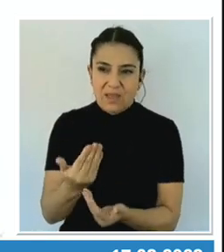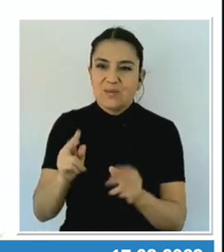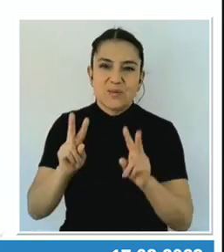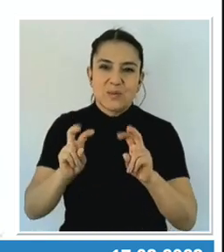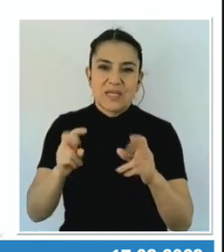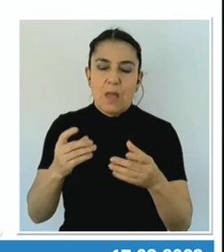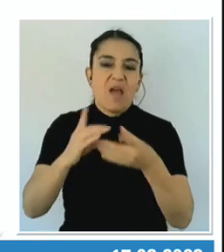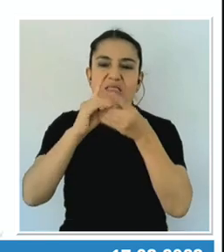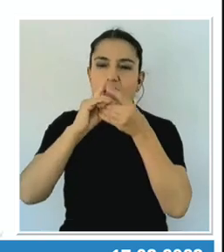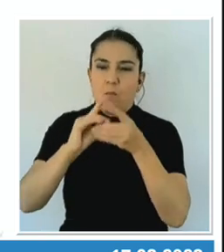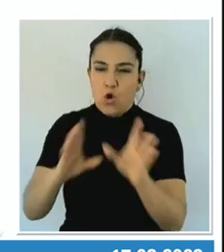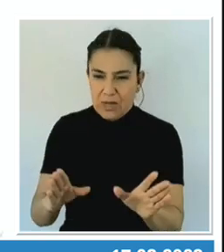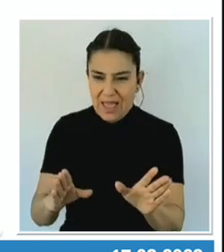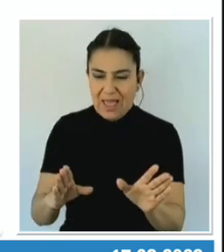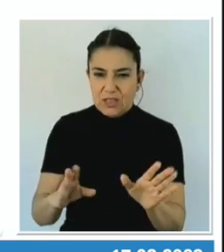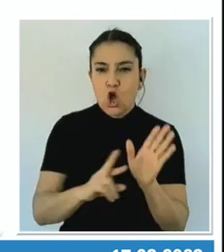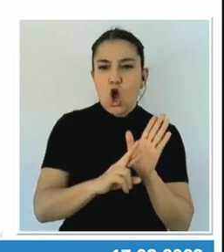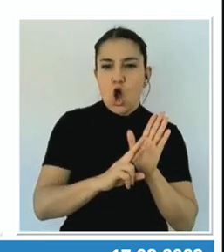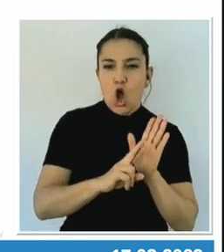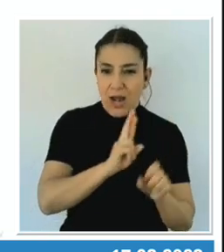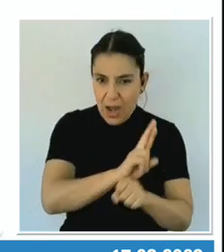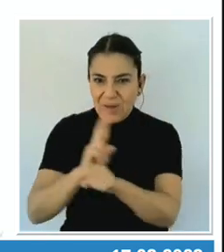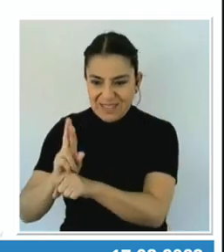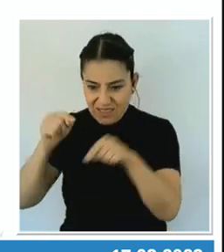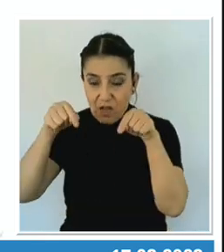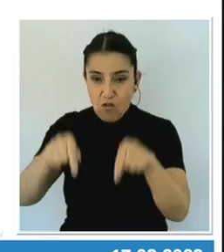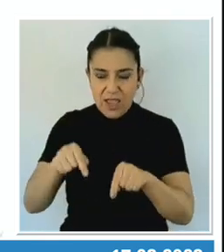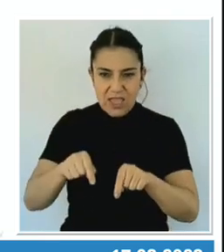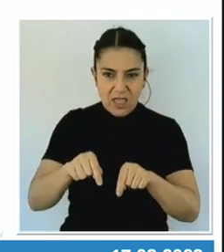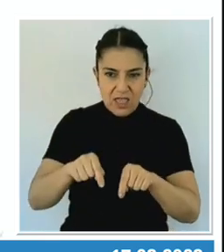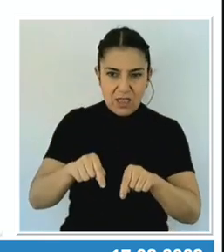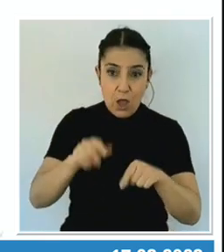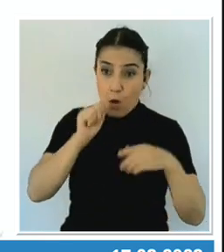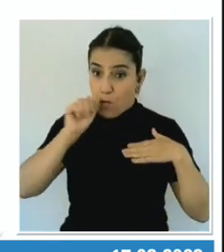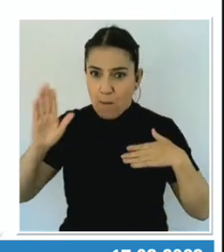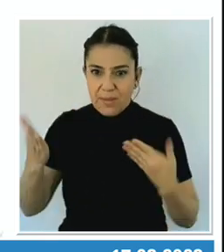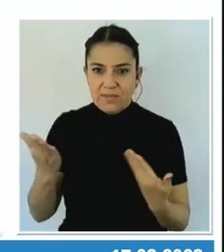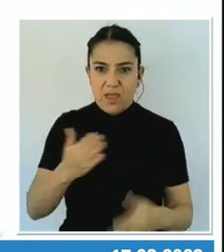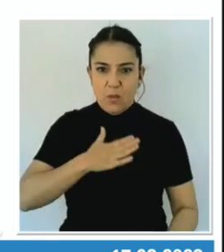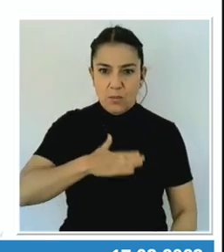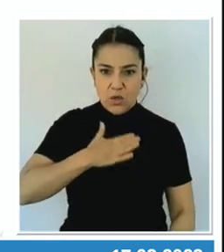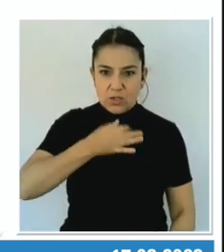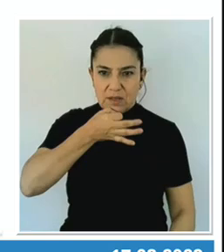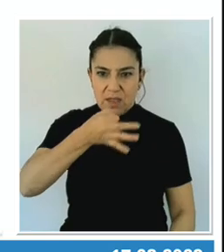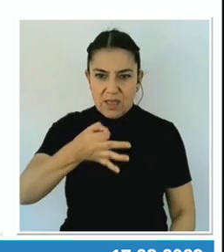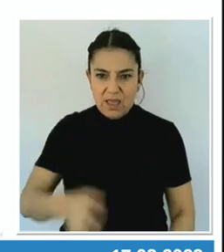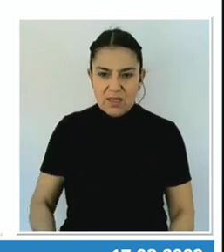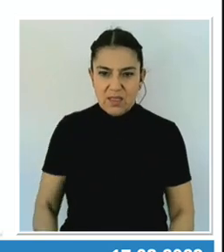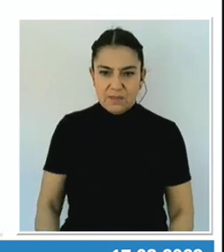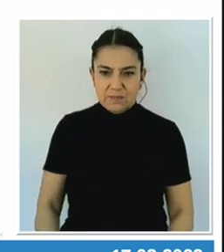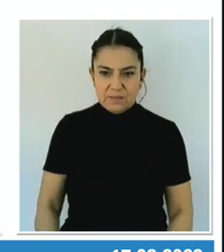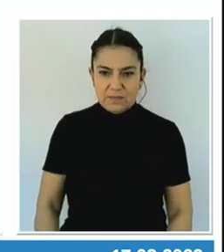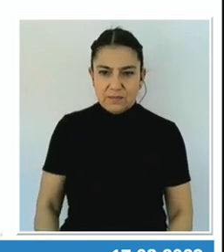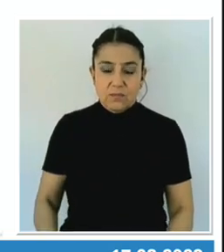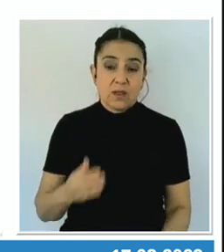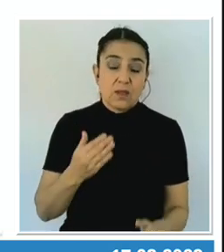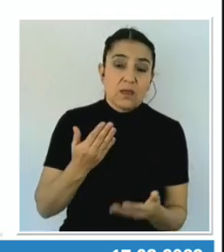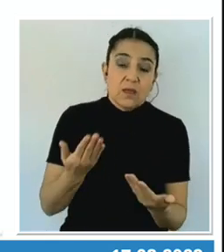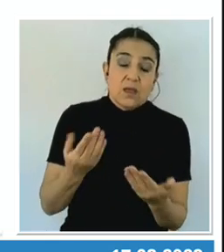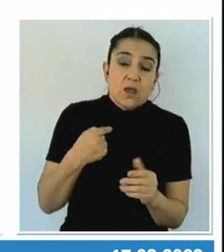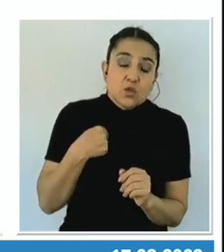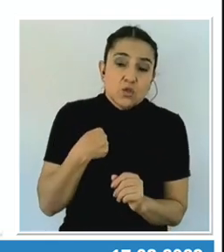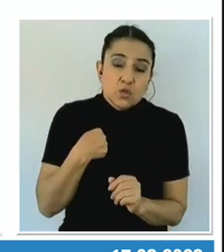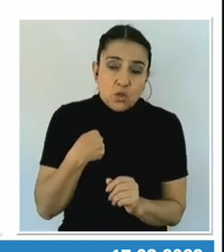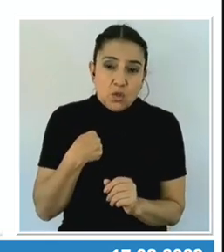democrática, representativa aquí comprometida. Solo me gustaría afirmar simplemente, y si les parece persuasivo, yo me daré,